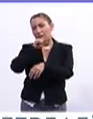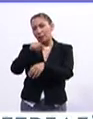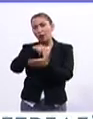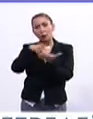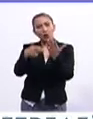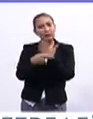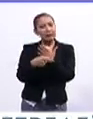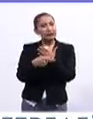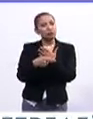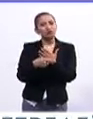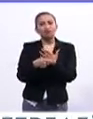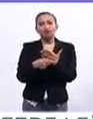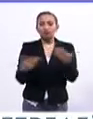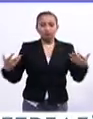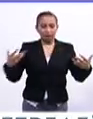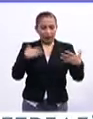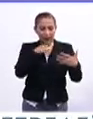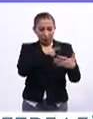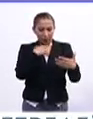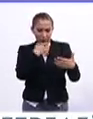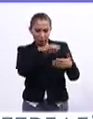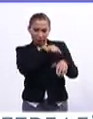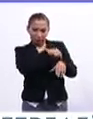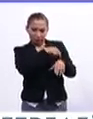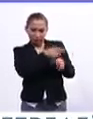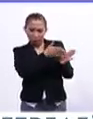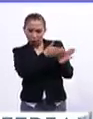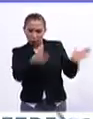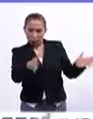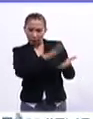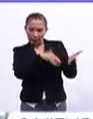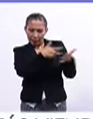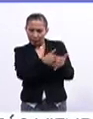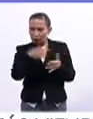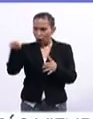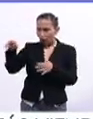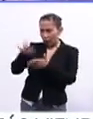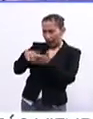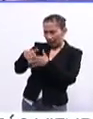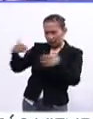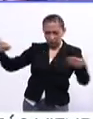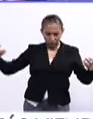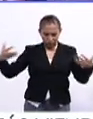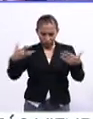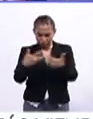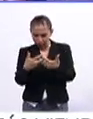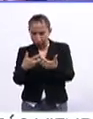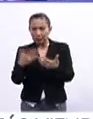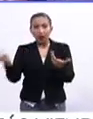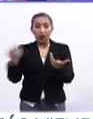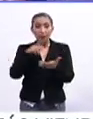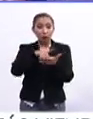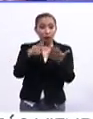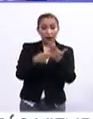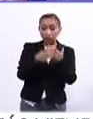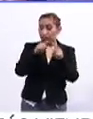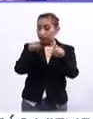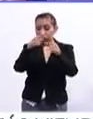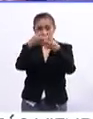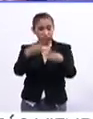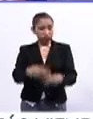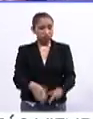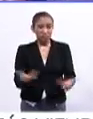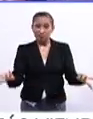proyecto Movilidad hace que tengamos que trabajar con calendarios, 100 calendarios académicos, 100 proyectos. Entonces, bueno,